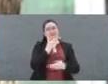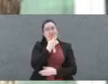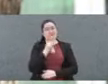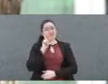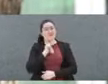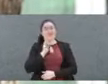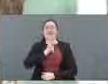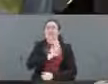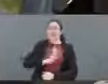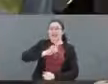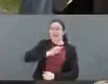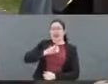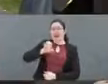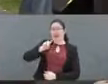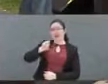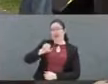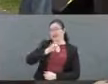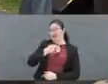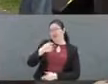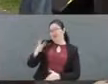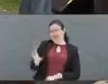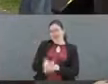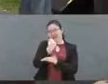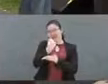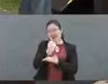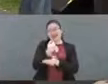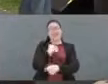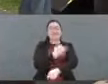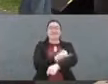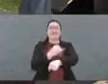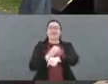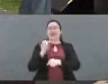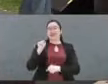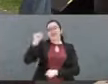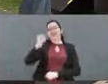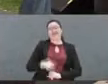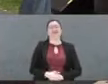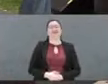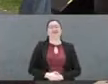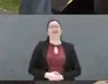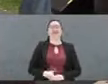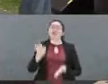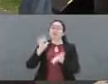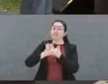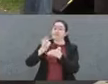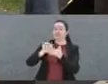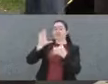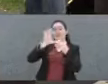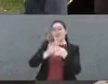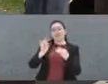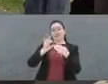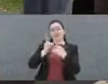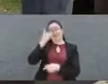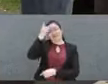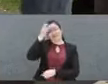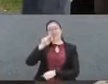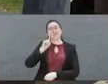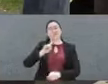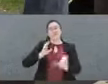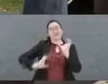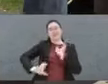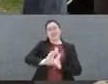este triunfo y que viva Iztacalco. Agradecemos el mensaje que nos ha dirigido la doctora Claudia Sheinbaum